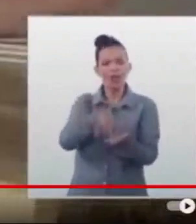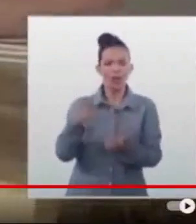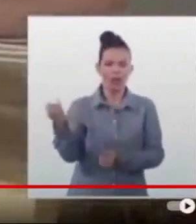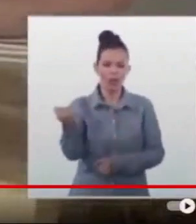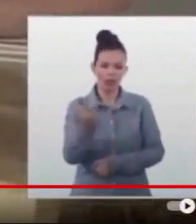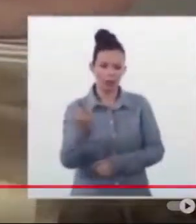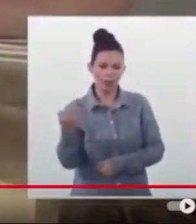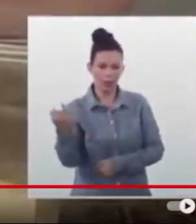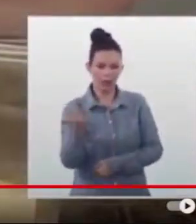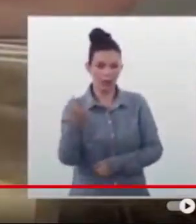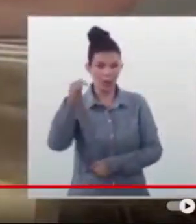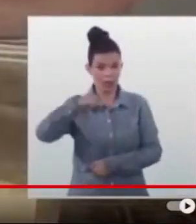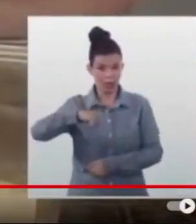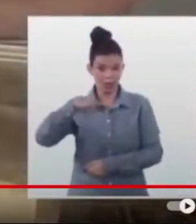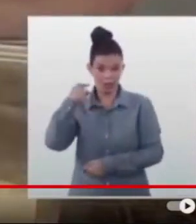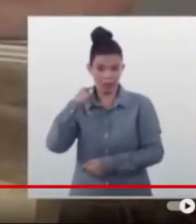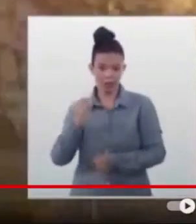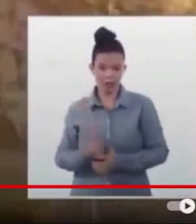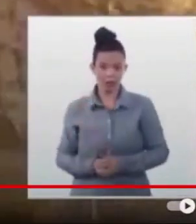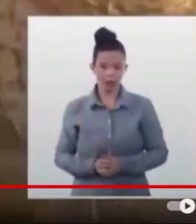Vamos, que se acaba el reportaje, caballero.